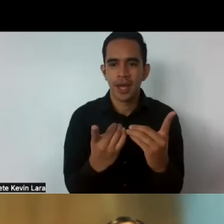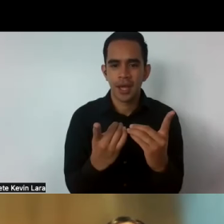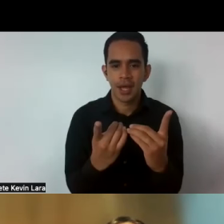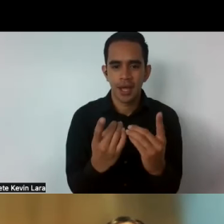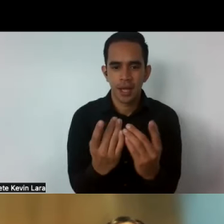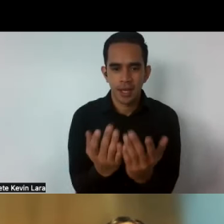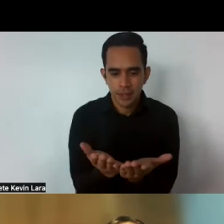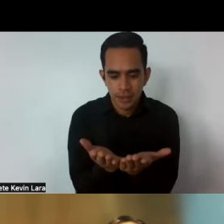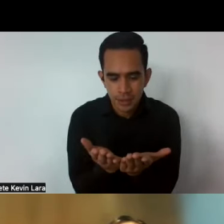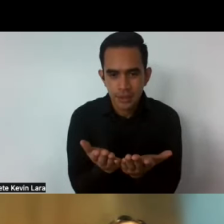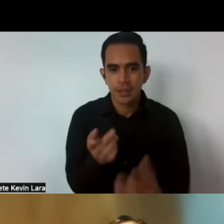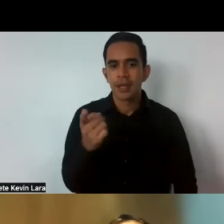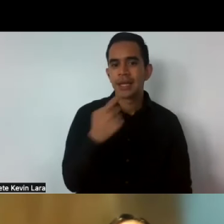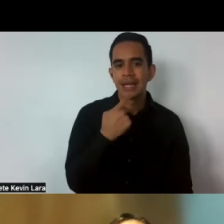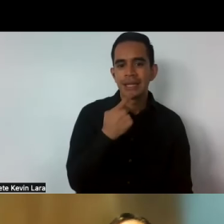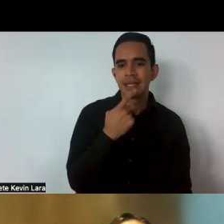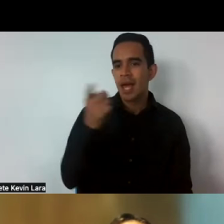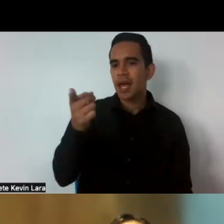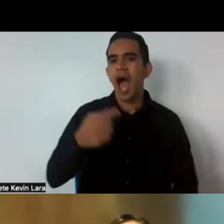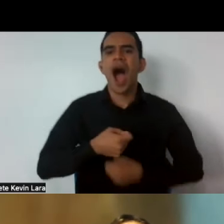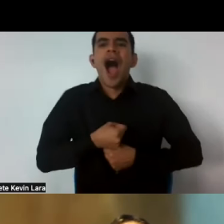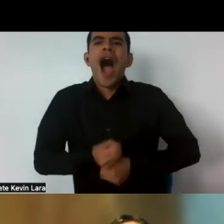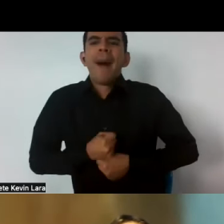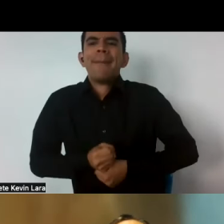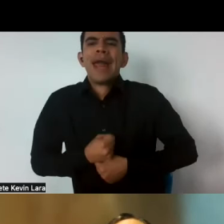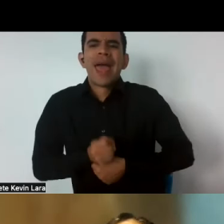Hambre. ¿Qué emoción les transmite?